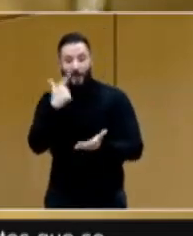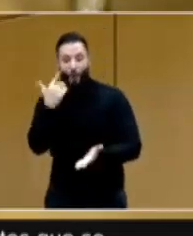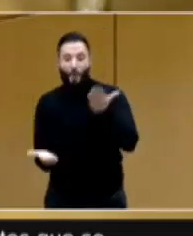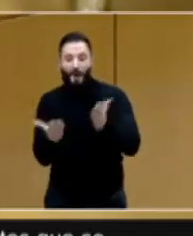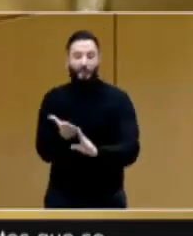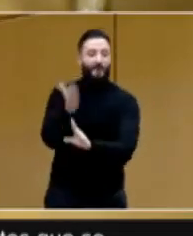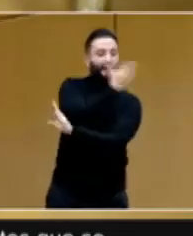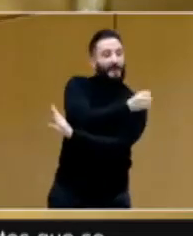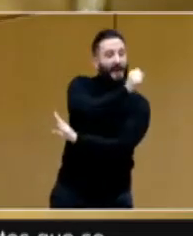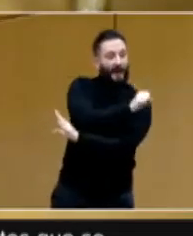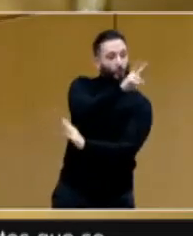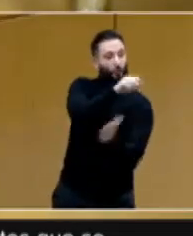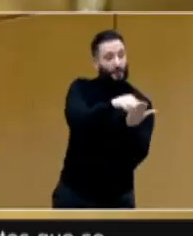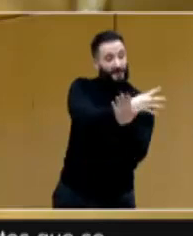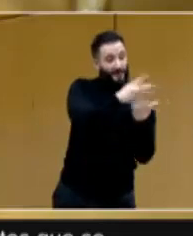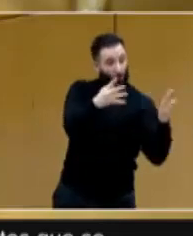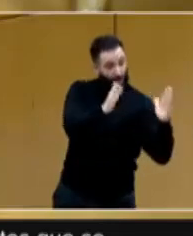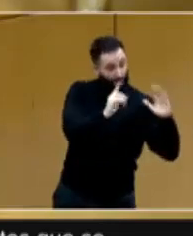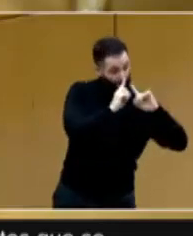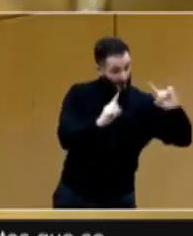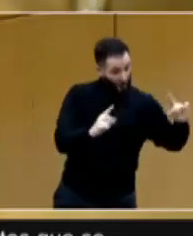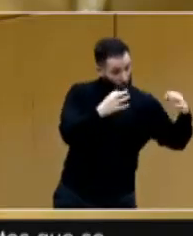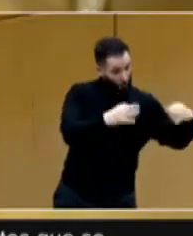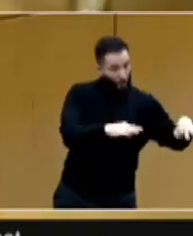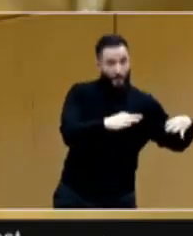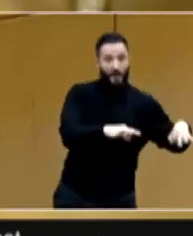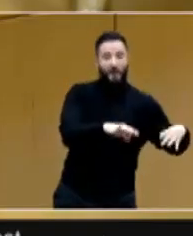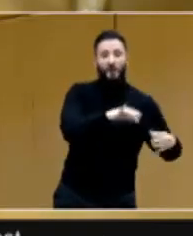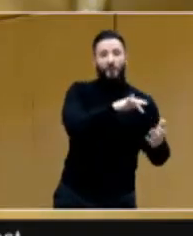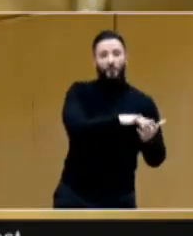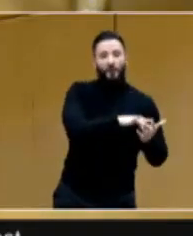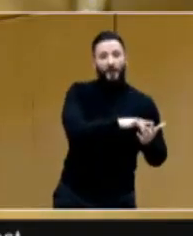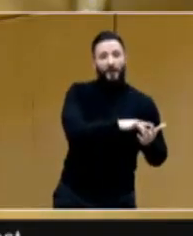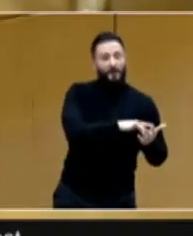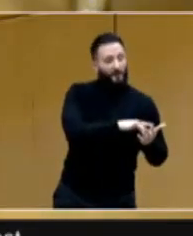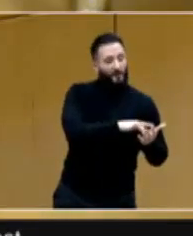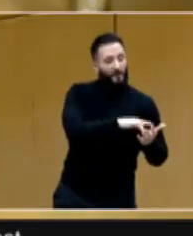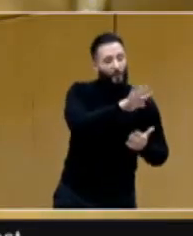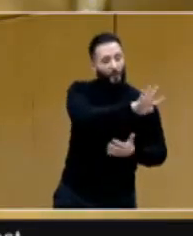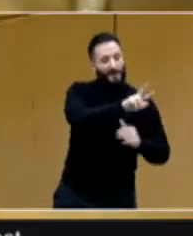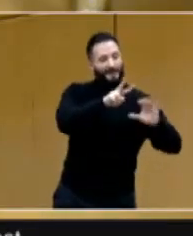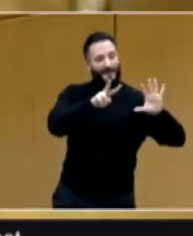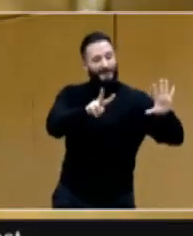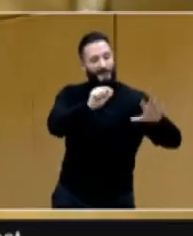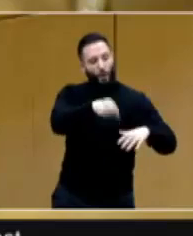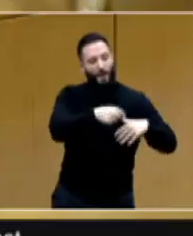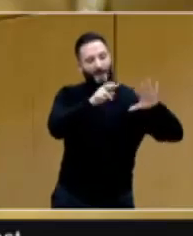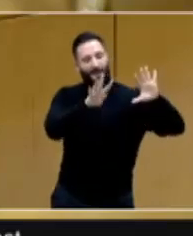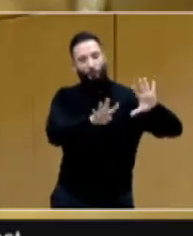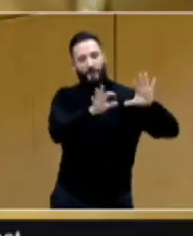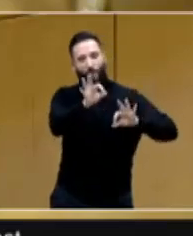un año normalizado la disminución es del 47,9%. es decir la fiscalía sí ha decidido